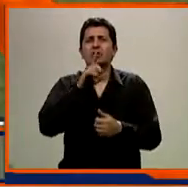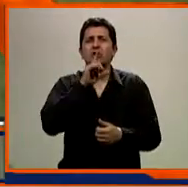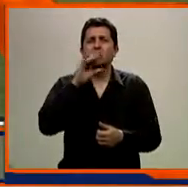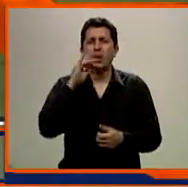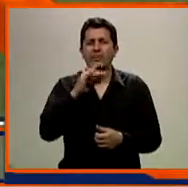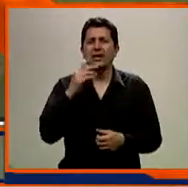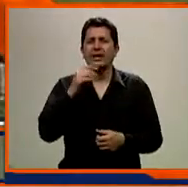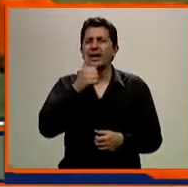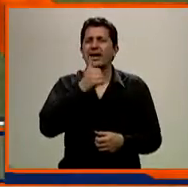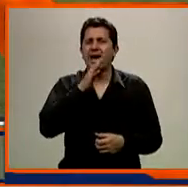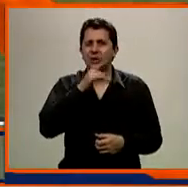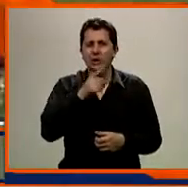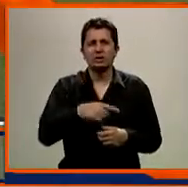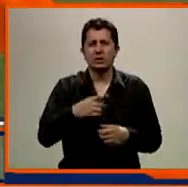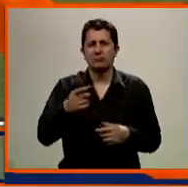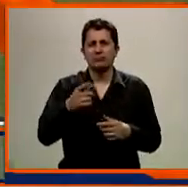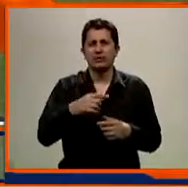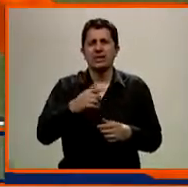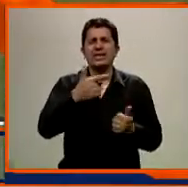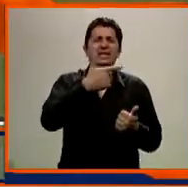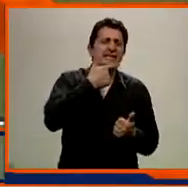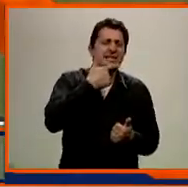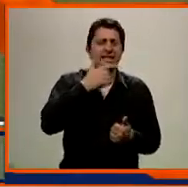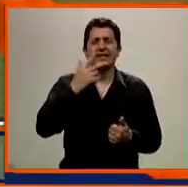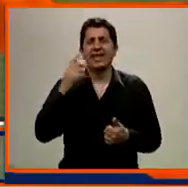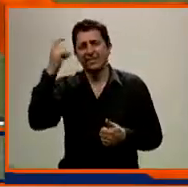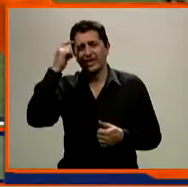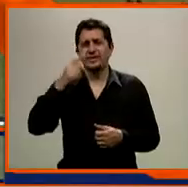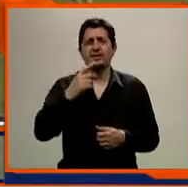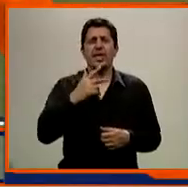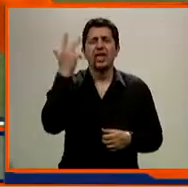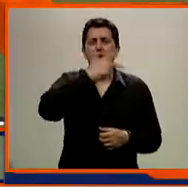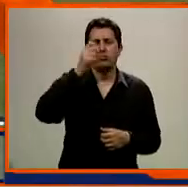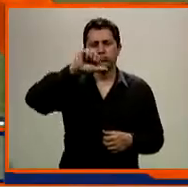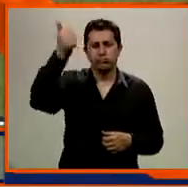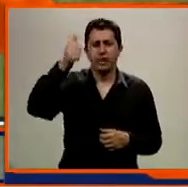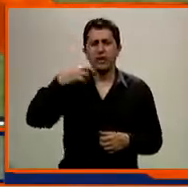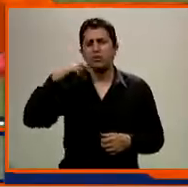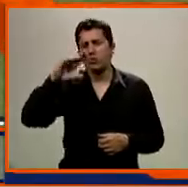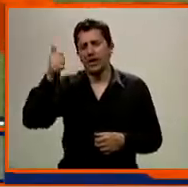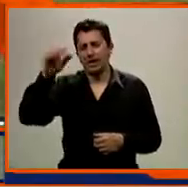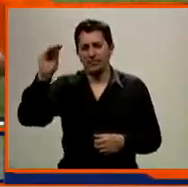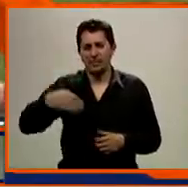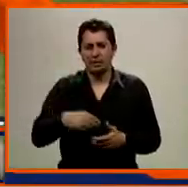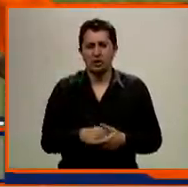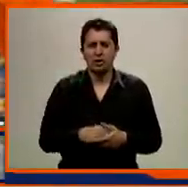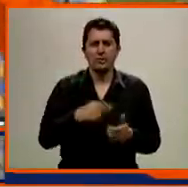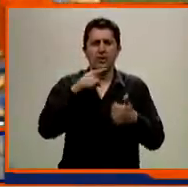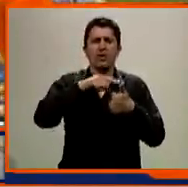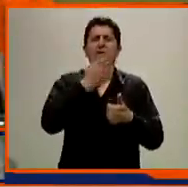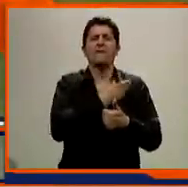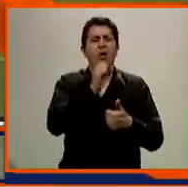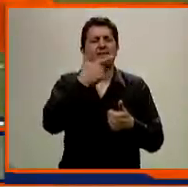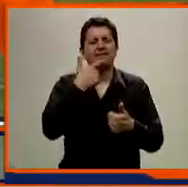que sigue firme, le ganó a Pucará 17-10 en condición de visitante. Con Mariano Fuentes y Joaquín Díaz Bonilla como